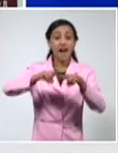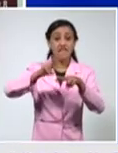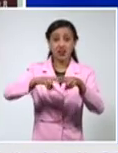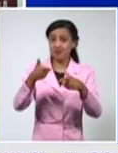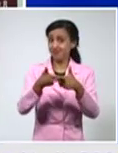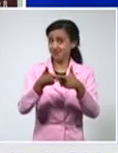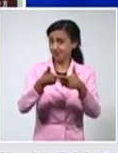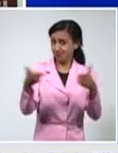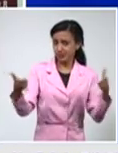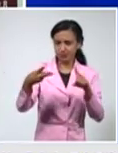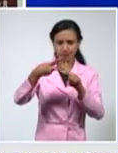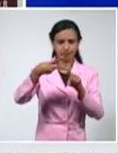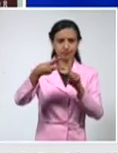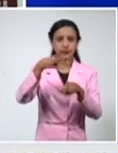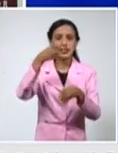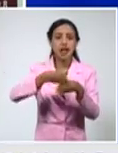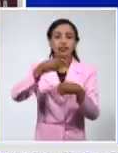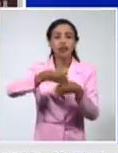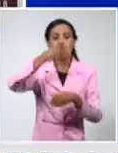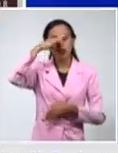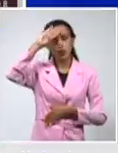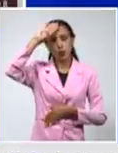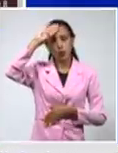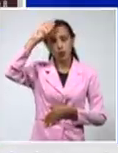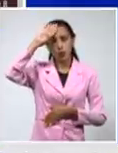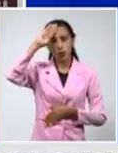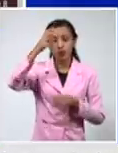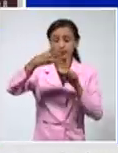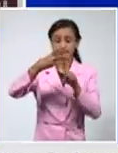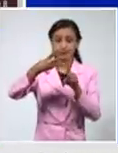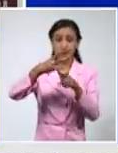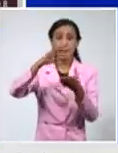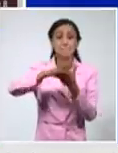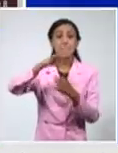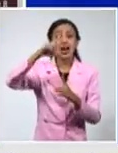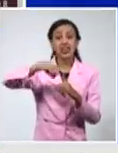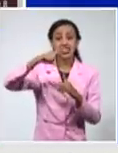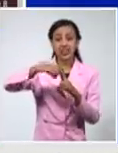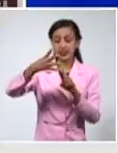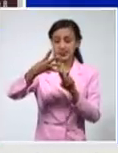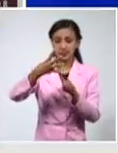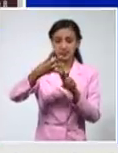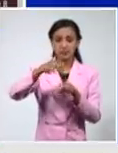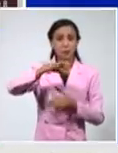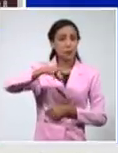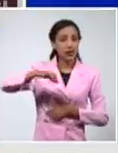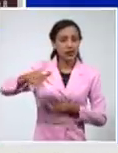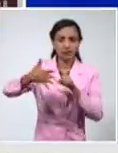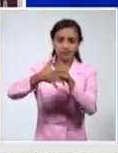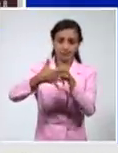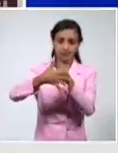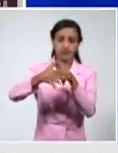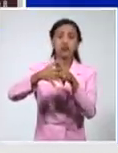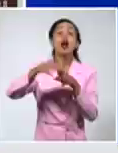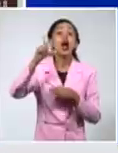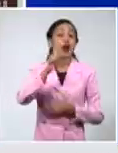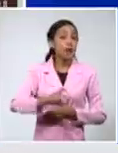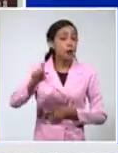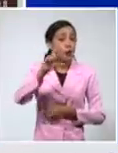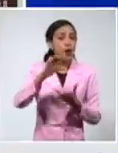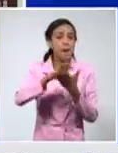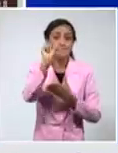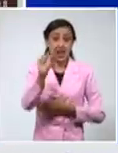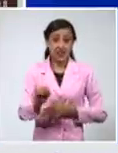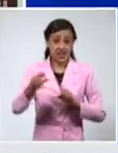le sigue Santiago de Cuba, Matanzas, Pinar del Río, Camagüey, Mayabeque, de todas